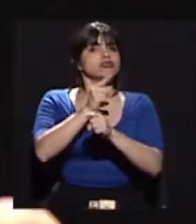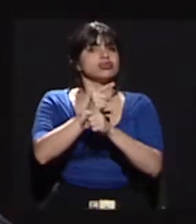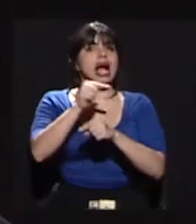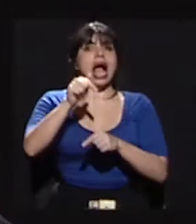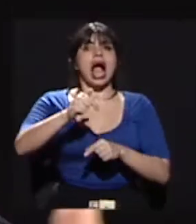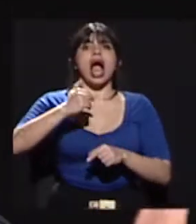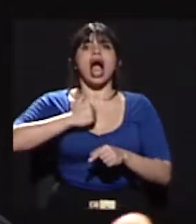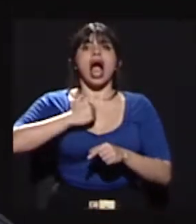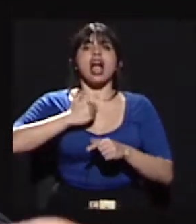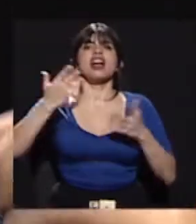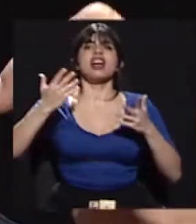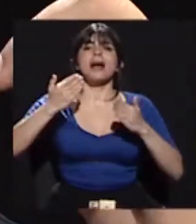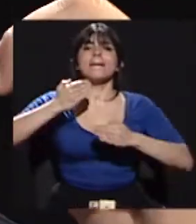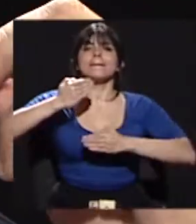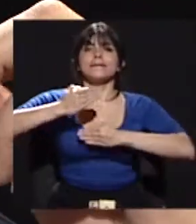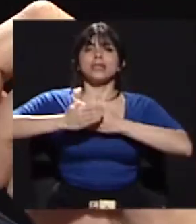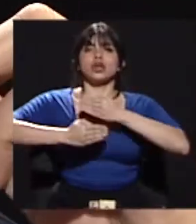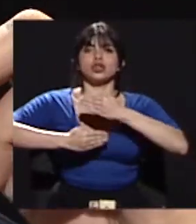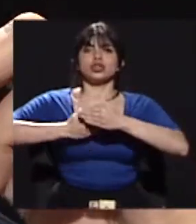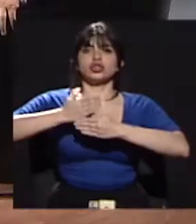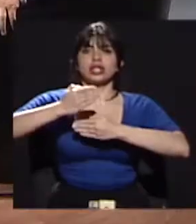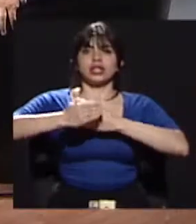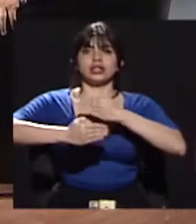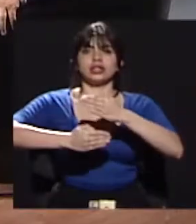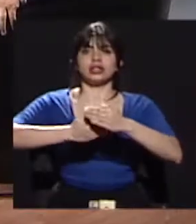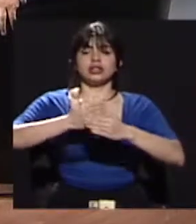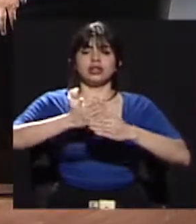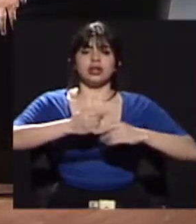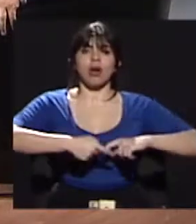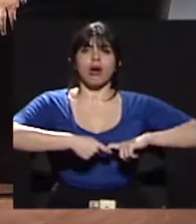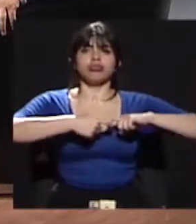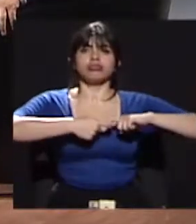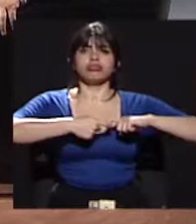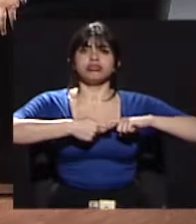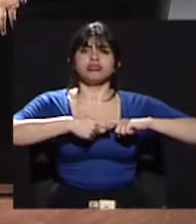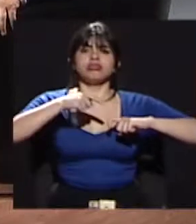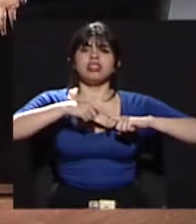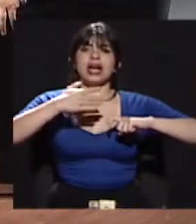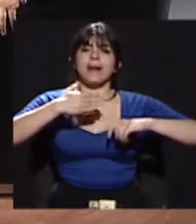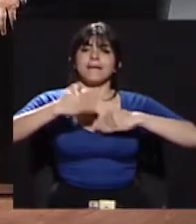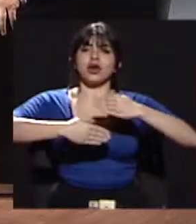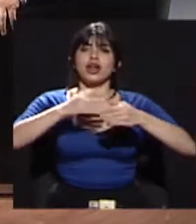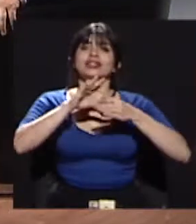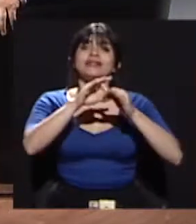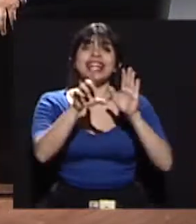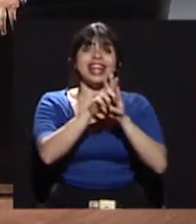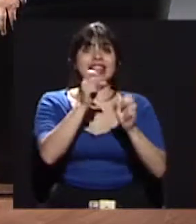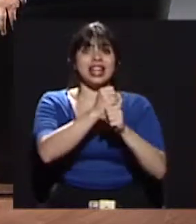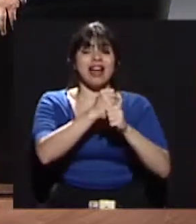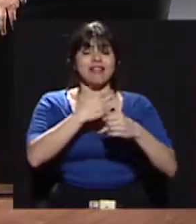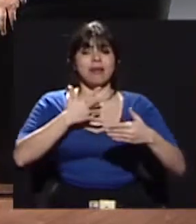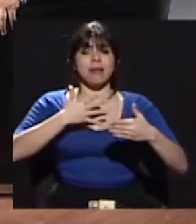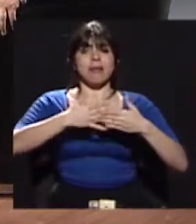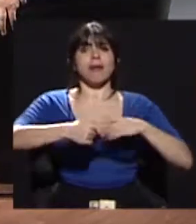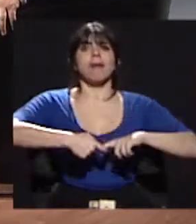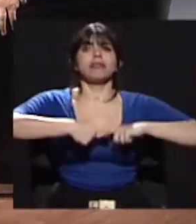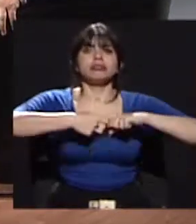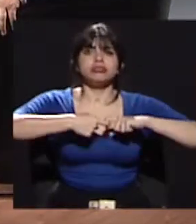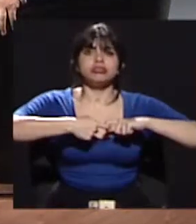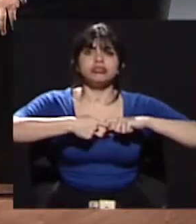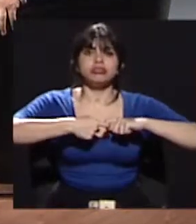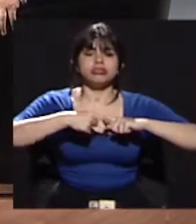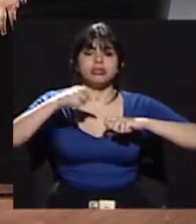que aquí hay un proceso que se había detenido de progrés y abismo en la legislación laboral que se retoma después